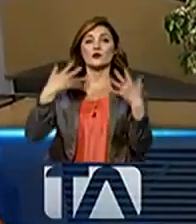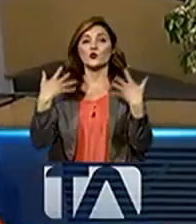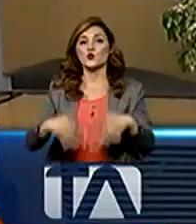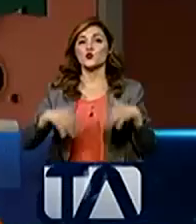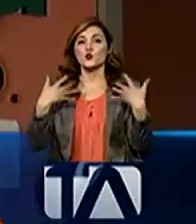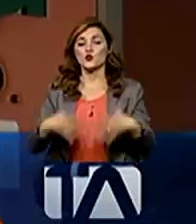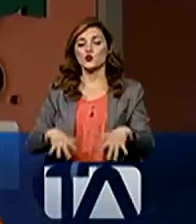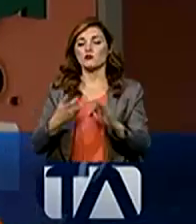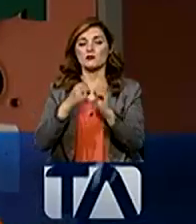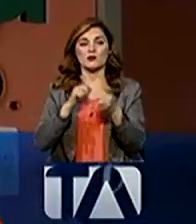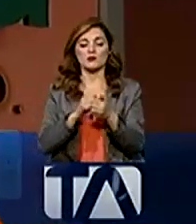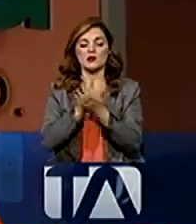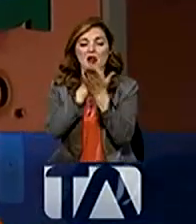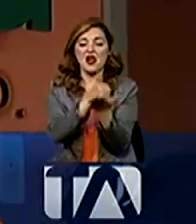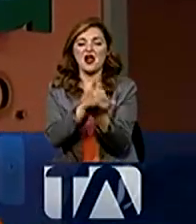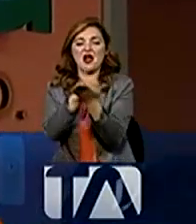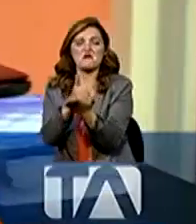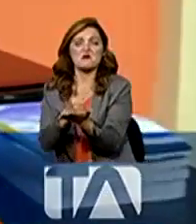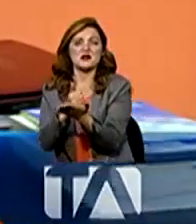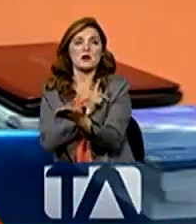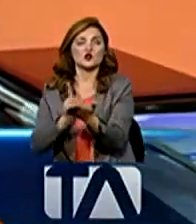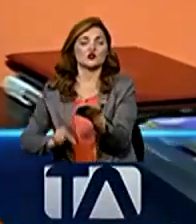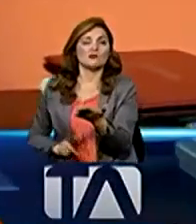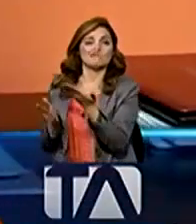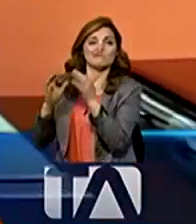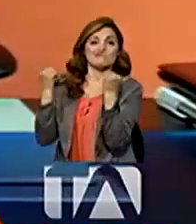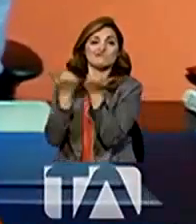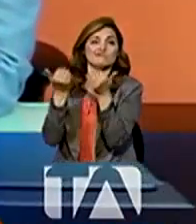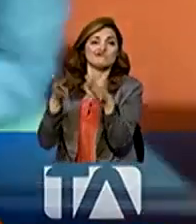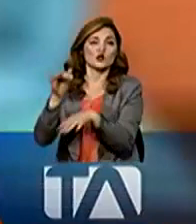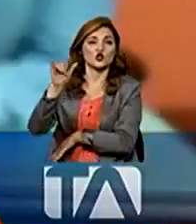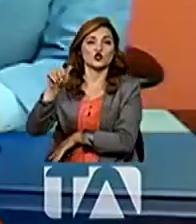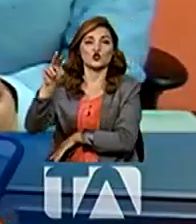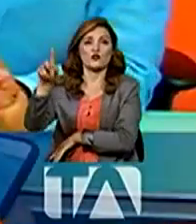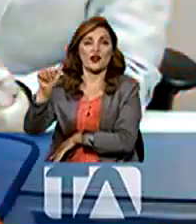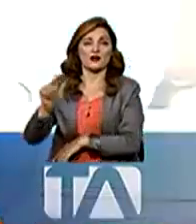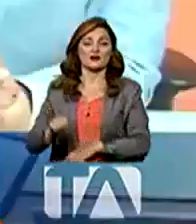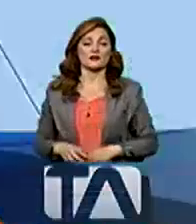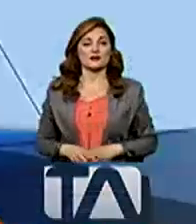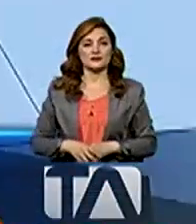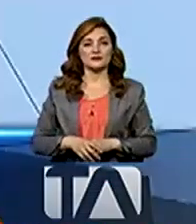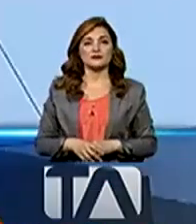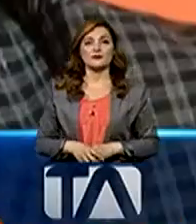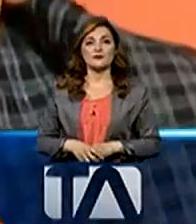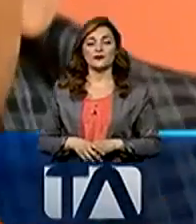entramado societario que beneficiaría al radiodifusor y asambleísta Jorge Yunda.